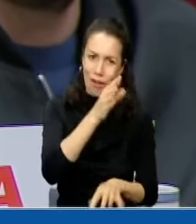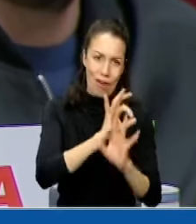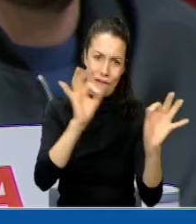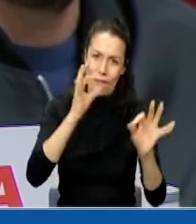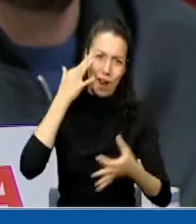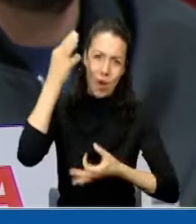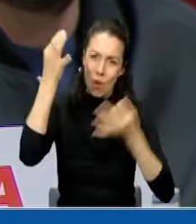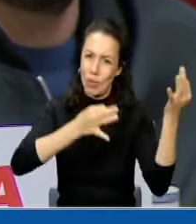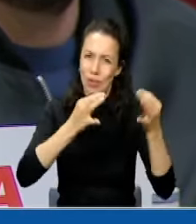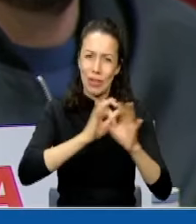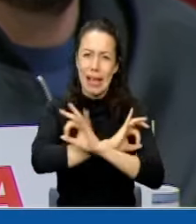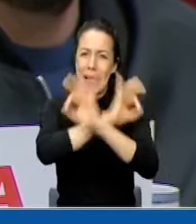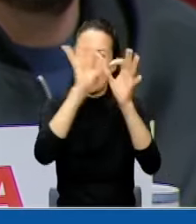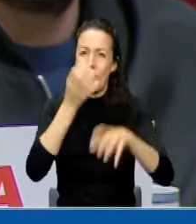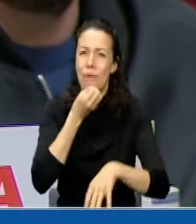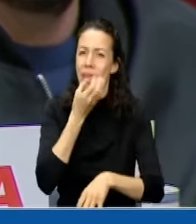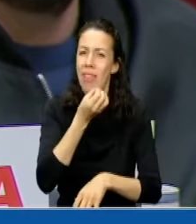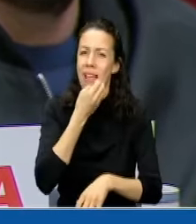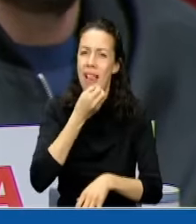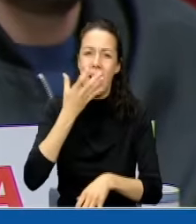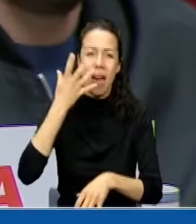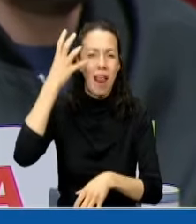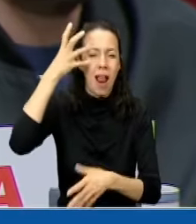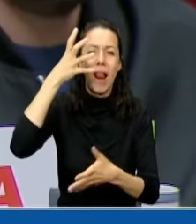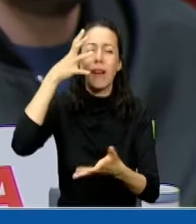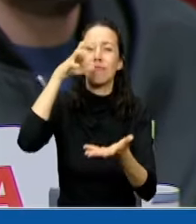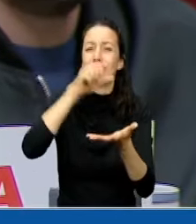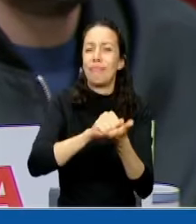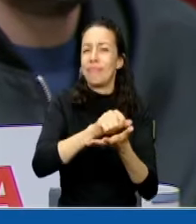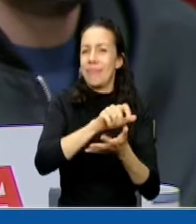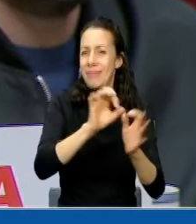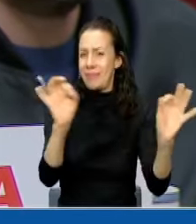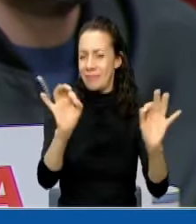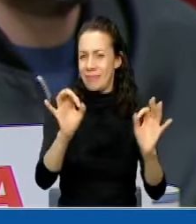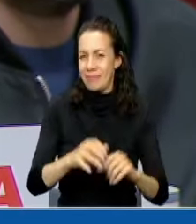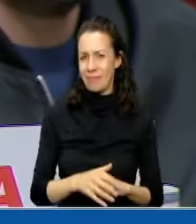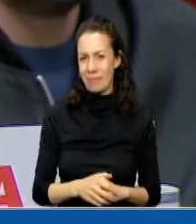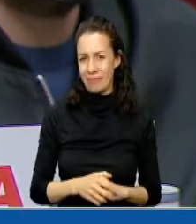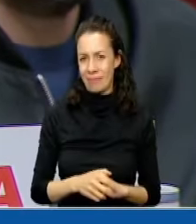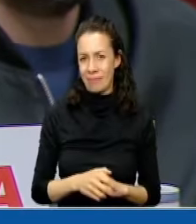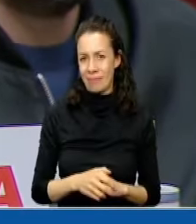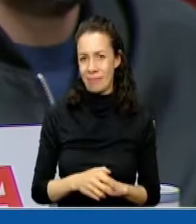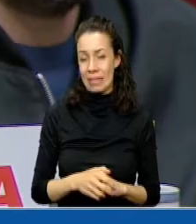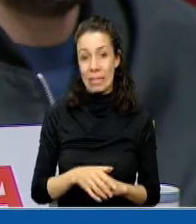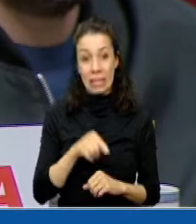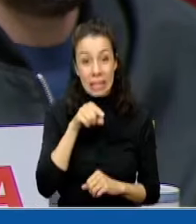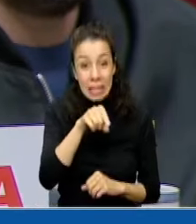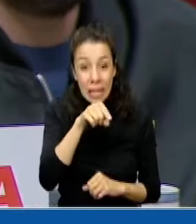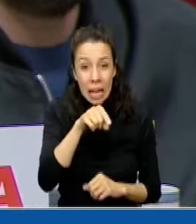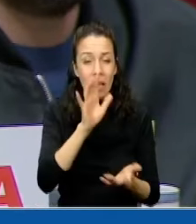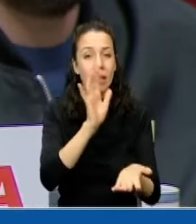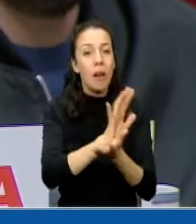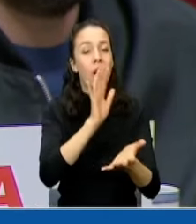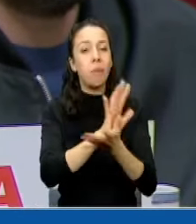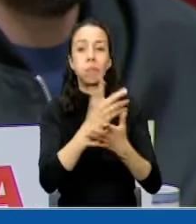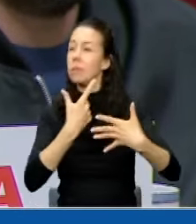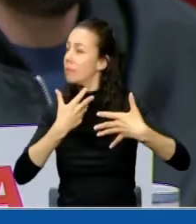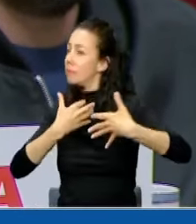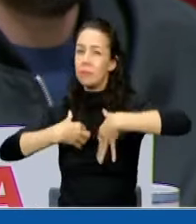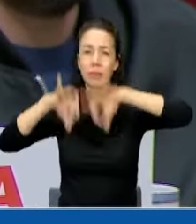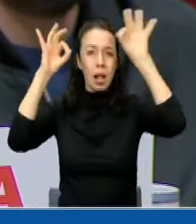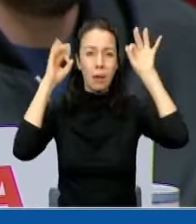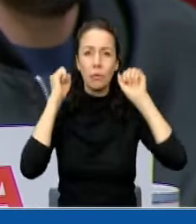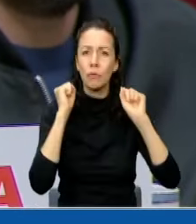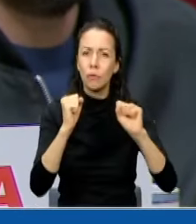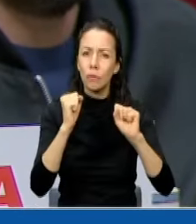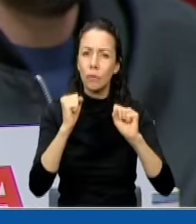prácticamente por ningún estrado. Es una política de impunidad que Victoria Villarruel ya anunció